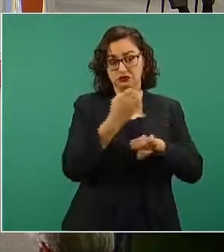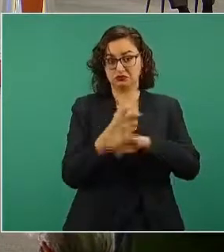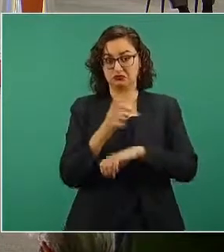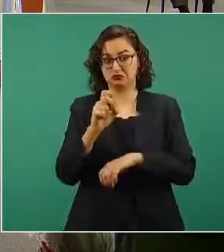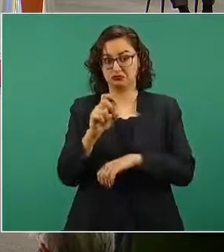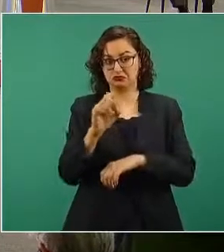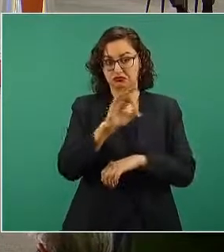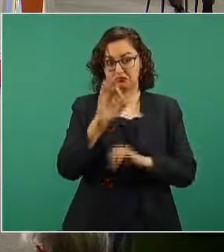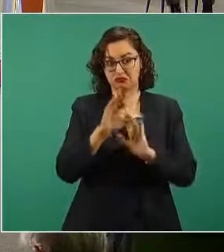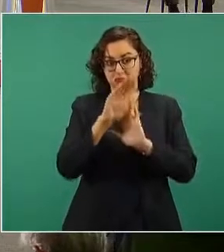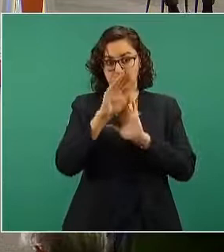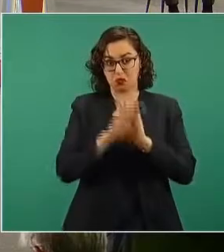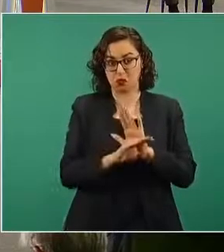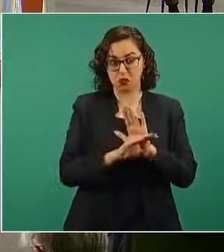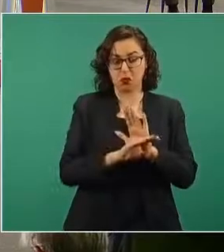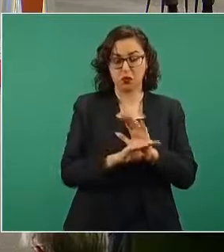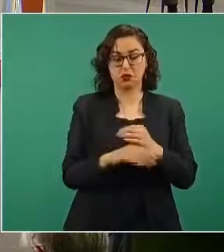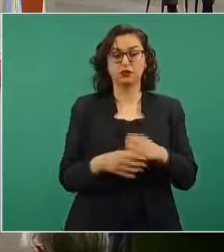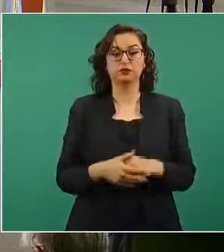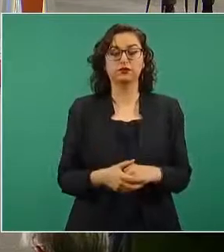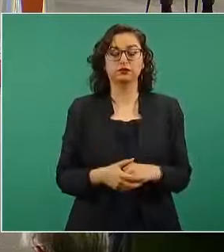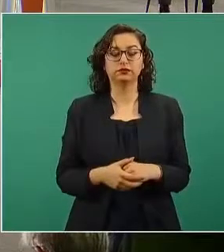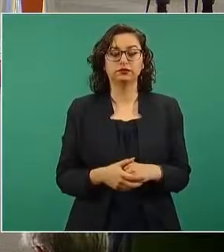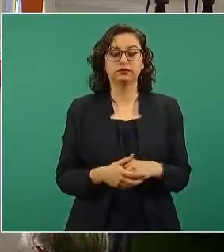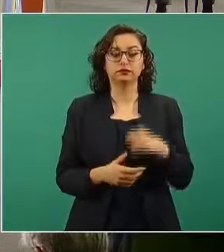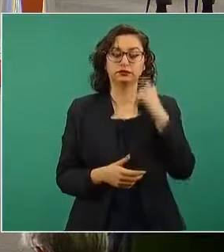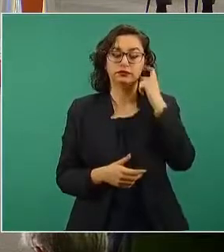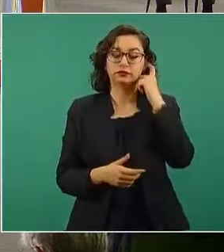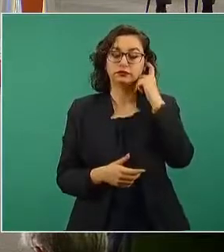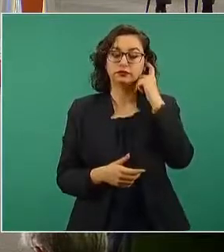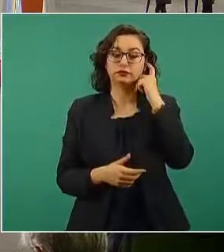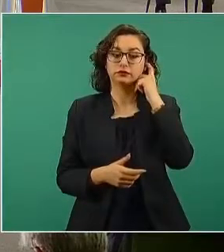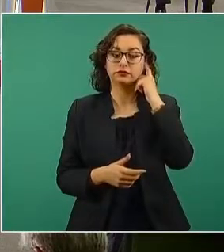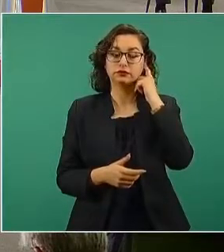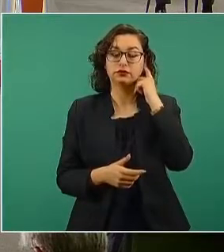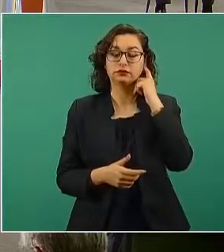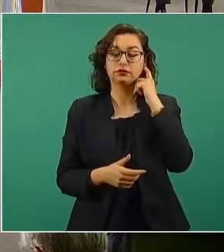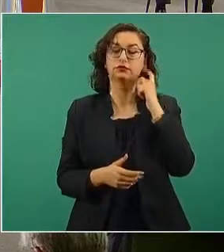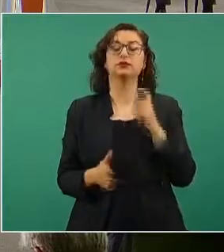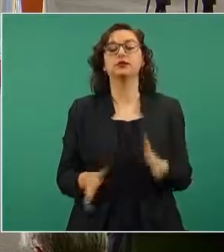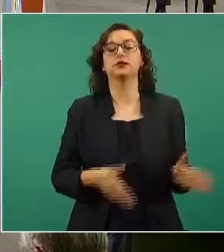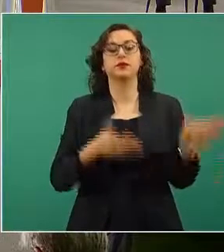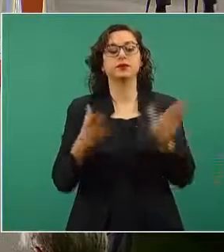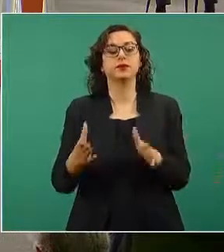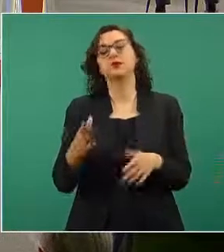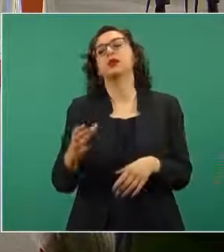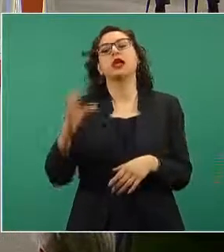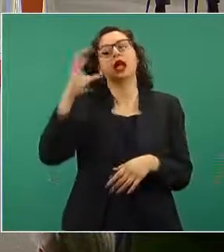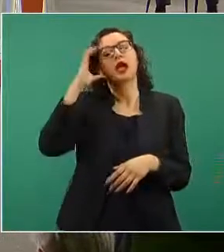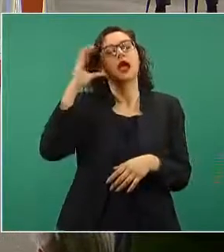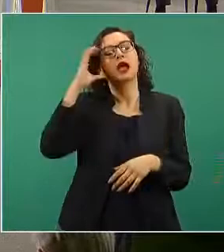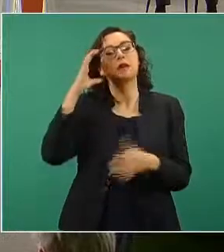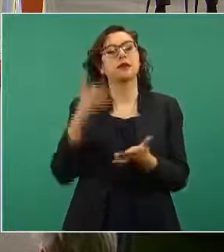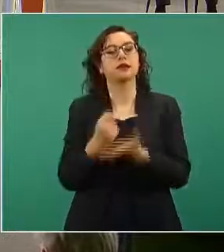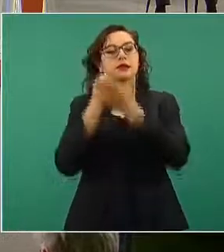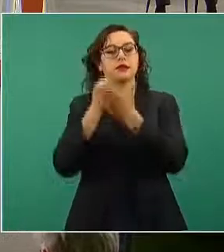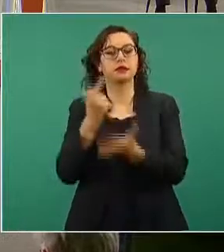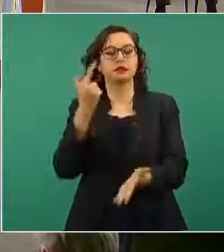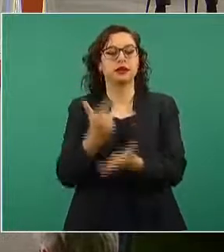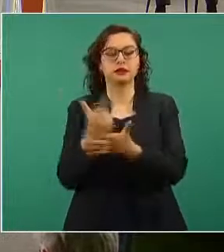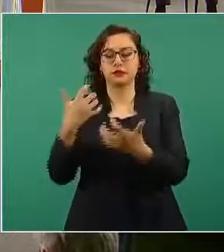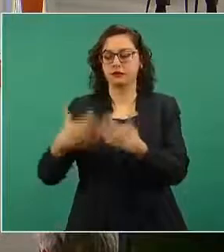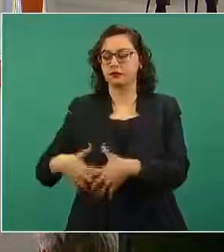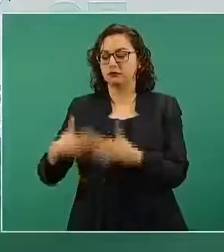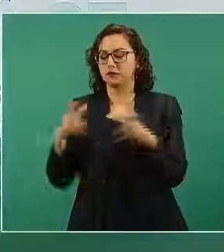en las camas de hospitalización con ventilador, análogas a las terapias intensivas, tenemos 27% de